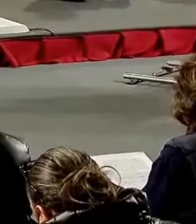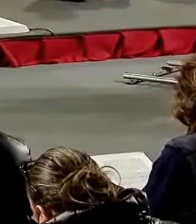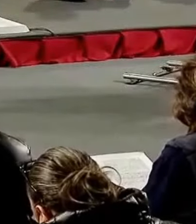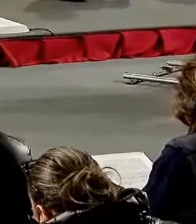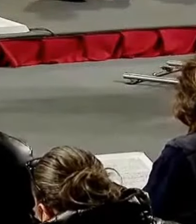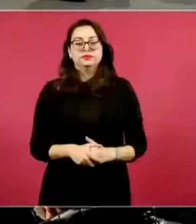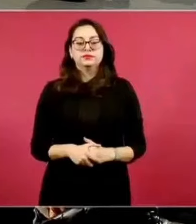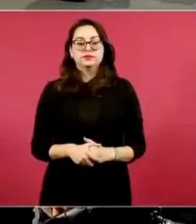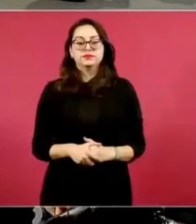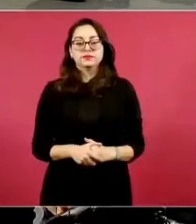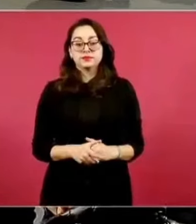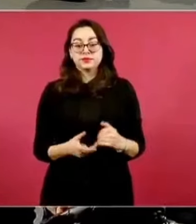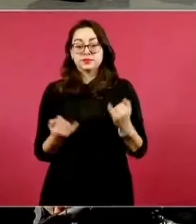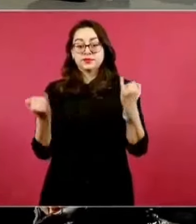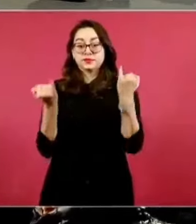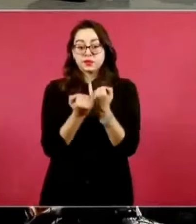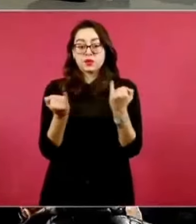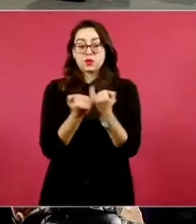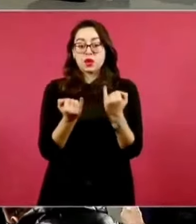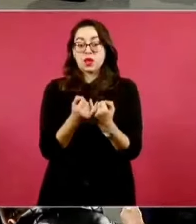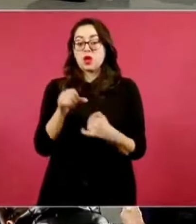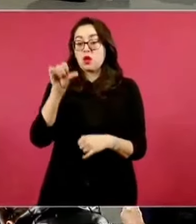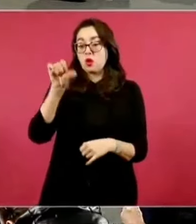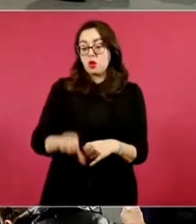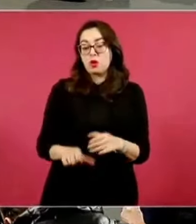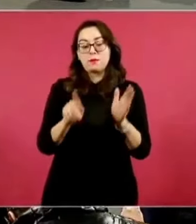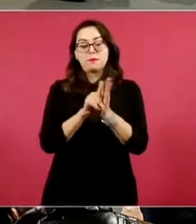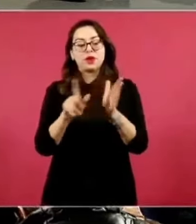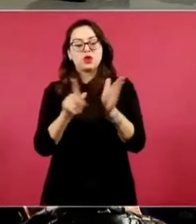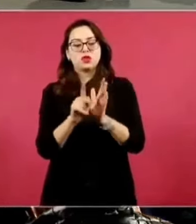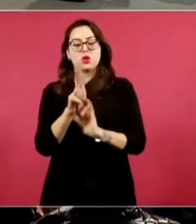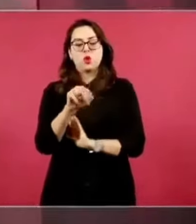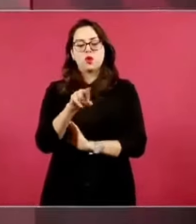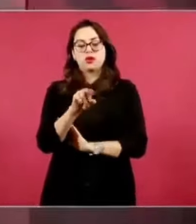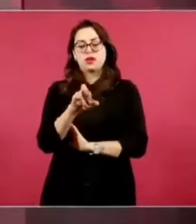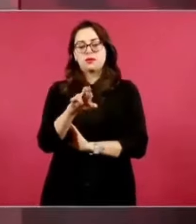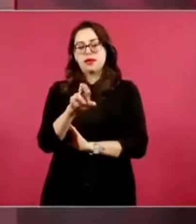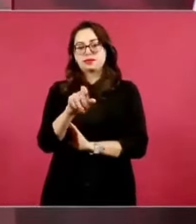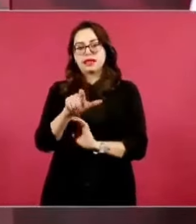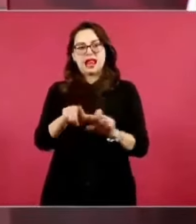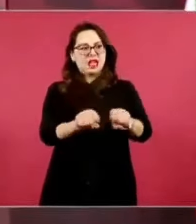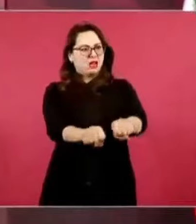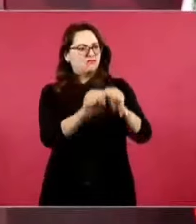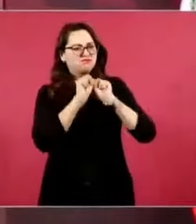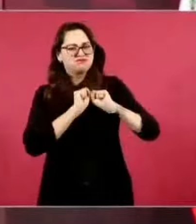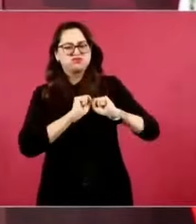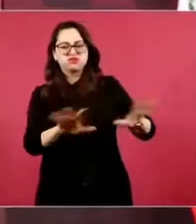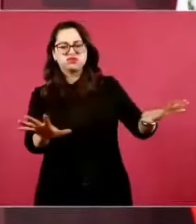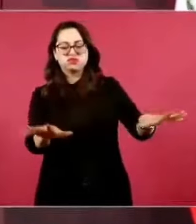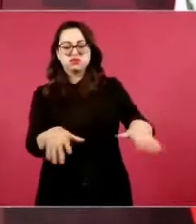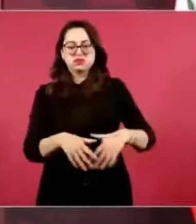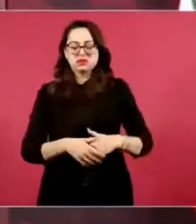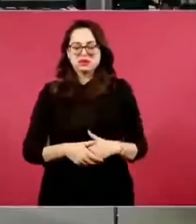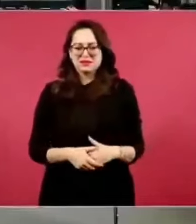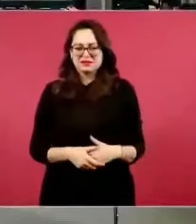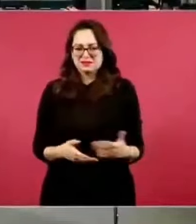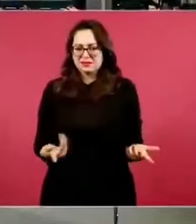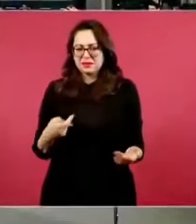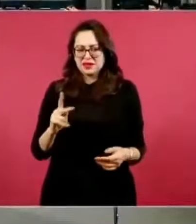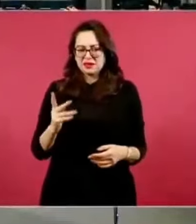favor porque tú me explicabas no este a ver tu